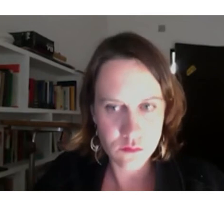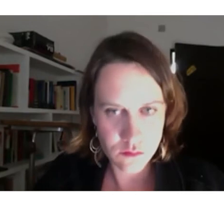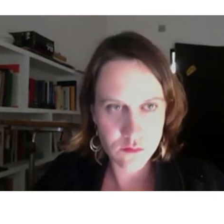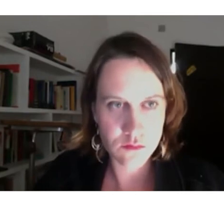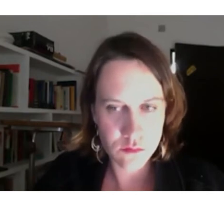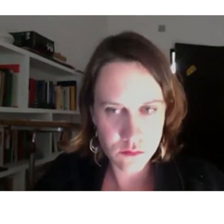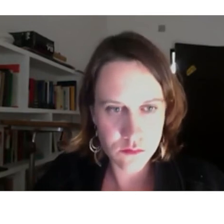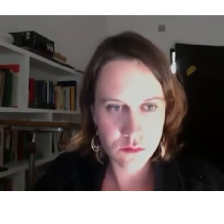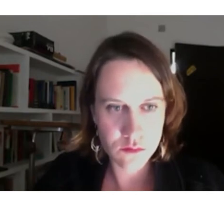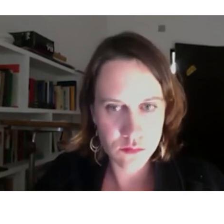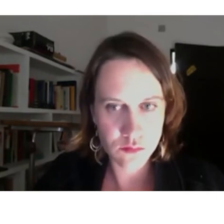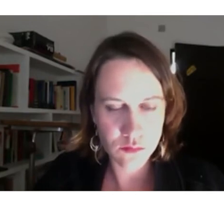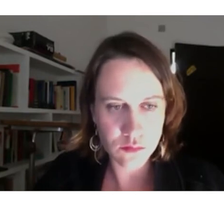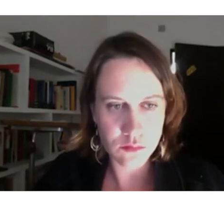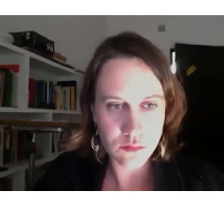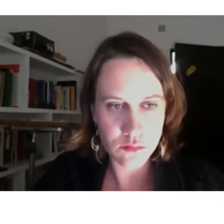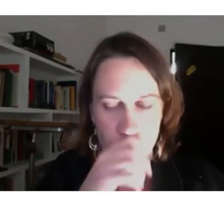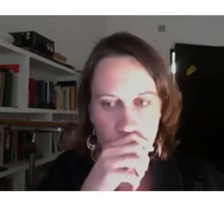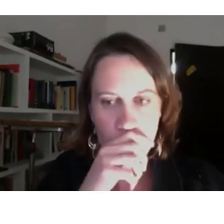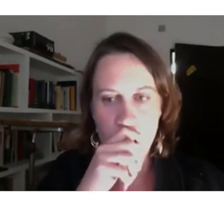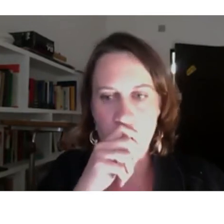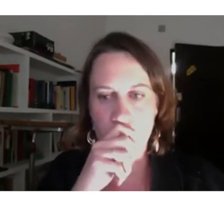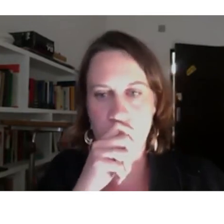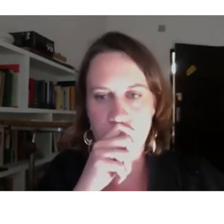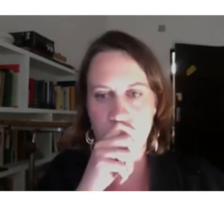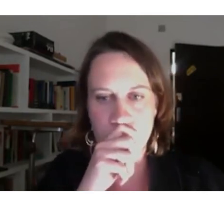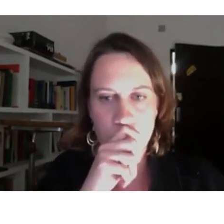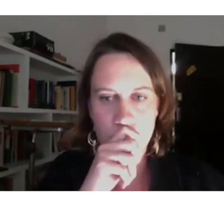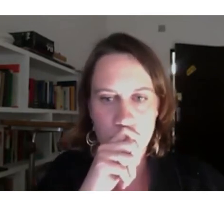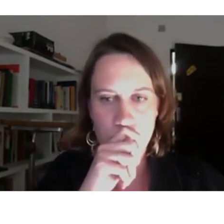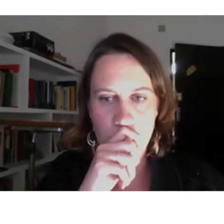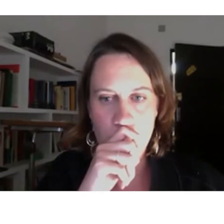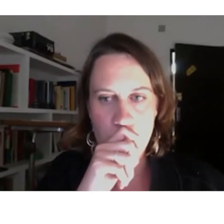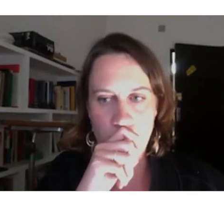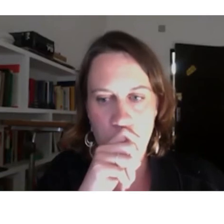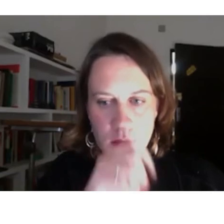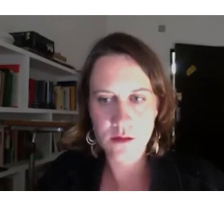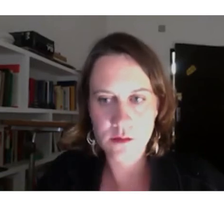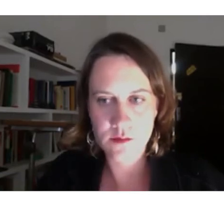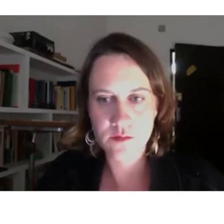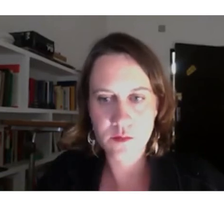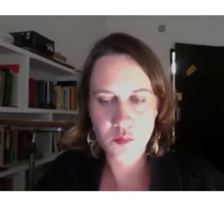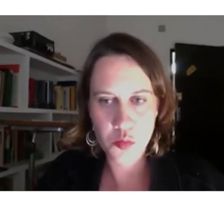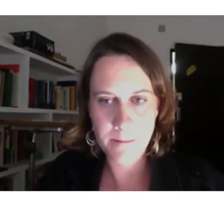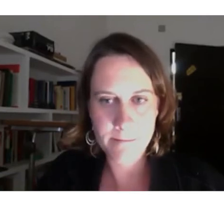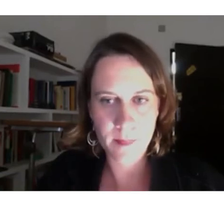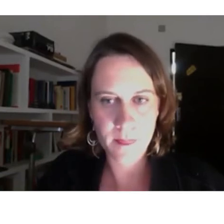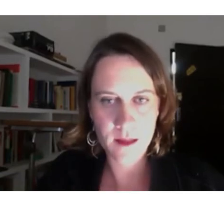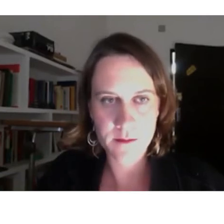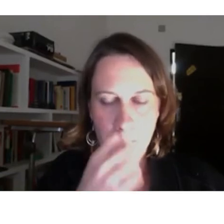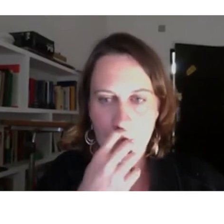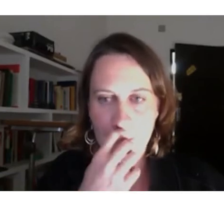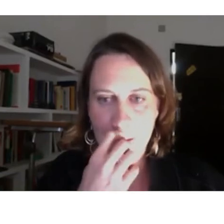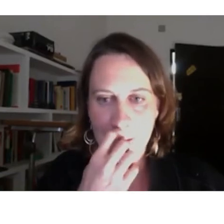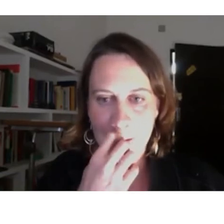son que hacen acompañamiento, pues, de calle, digamos, ¿no? O sea, acompañamiento cercano con las